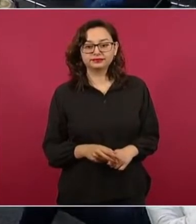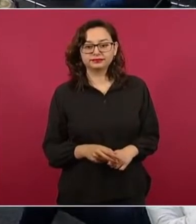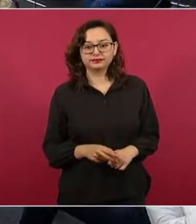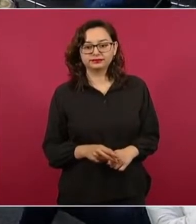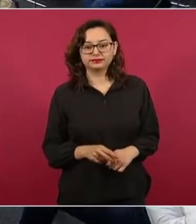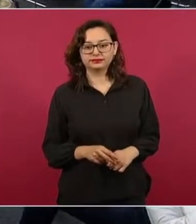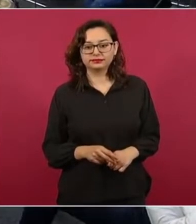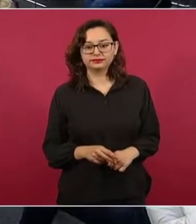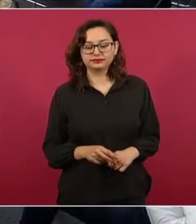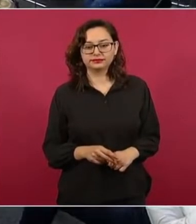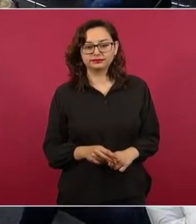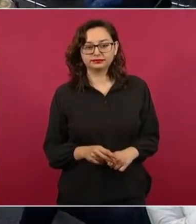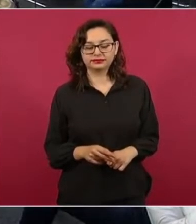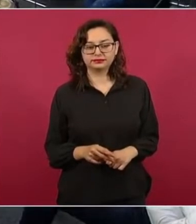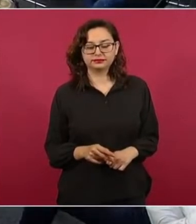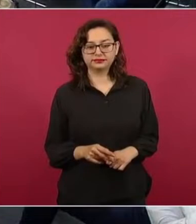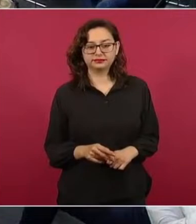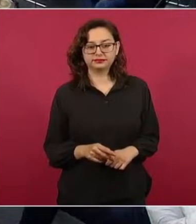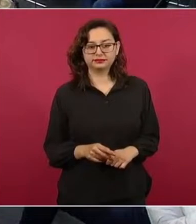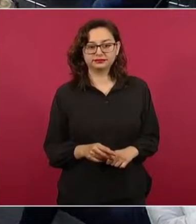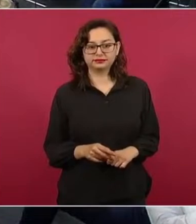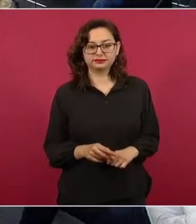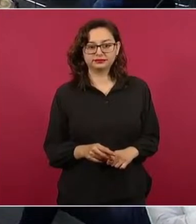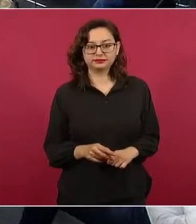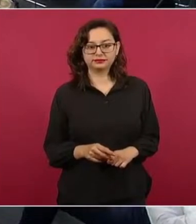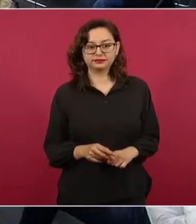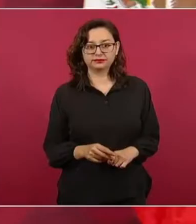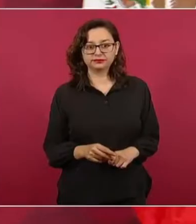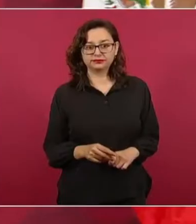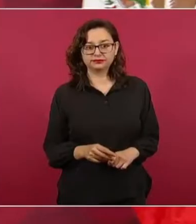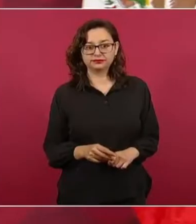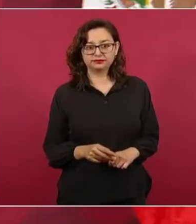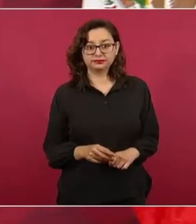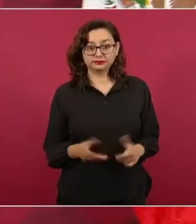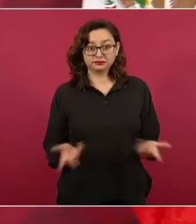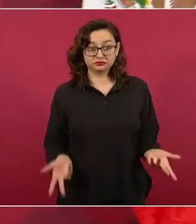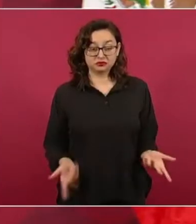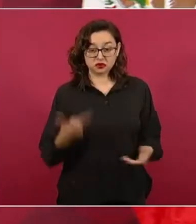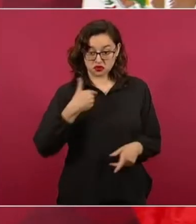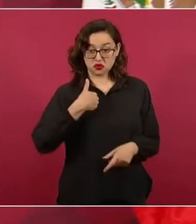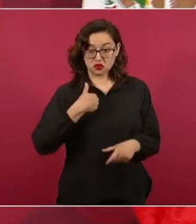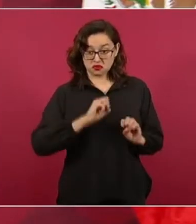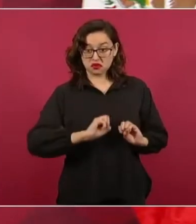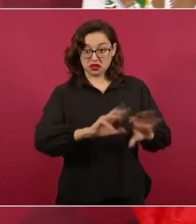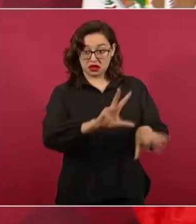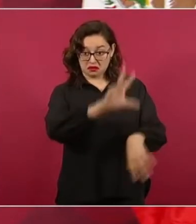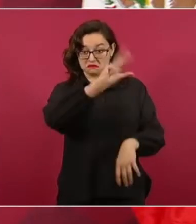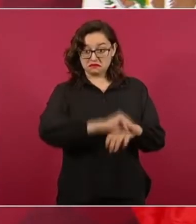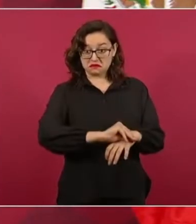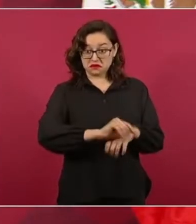Porque ni modo que yo quede como encubridor.